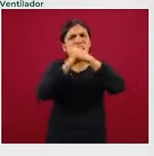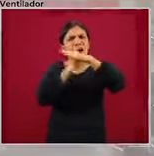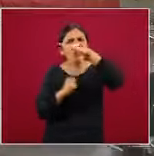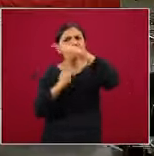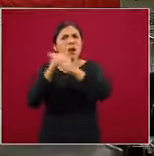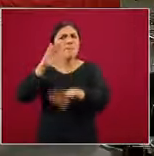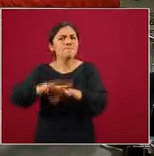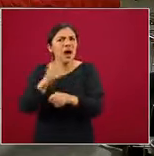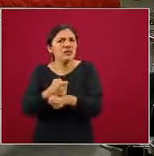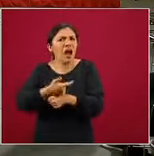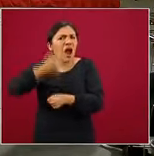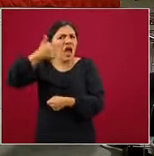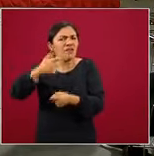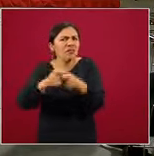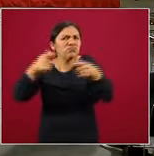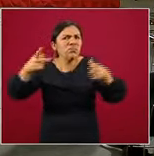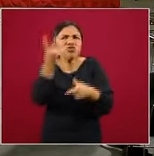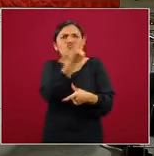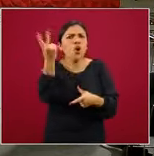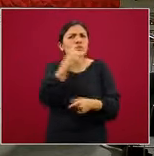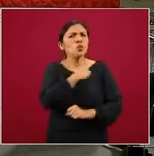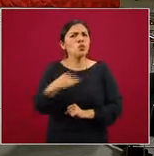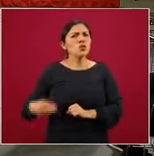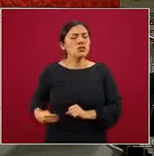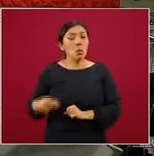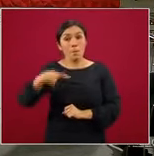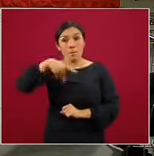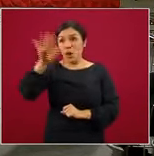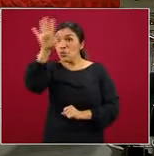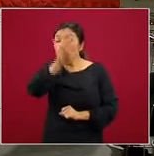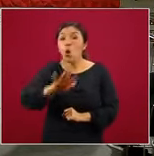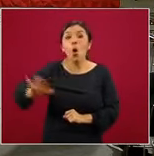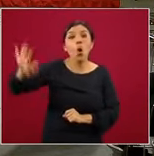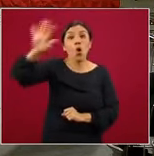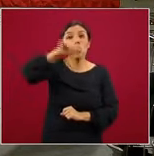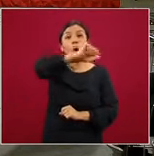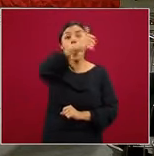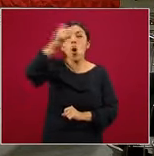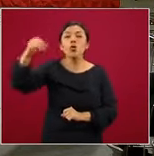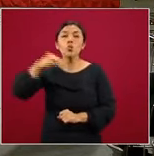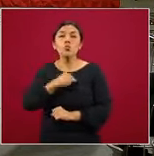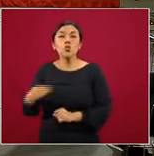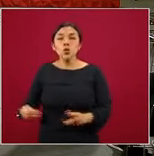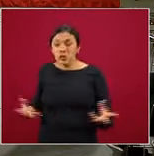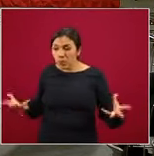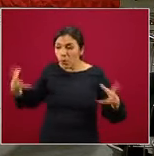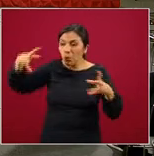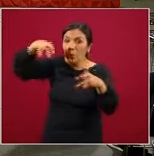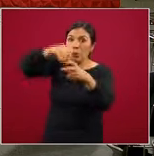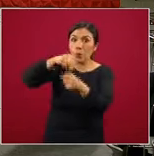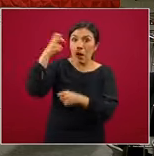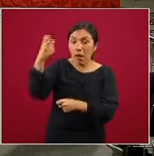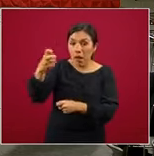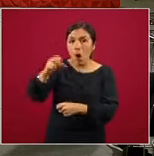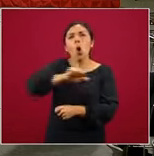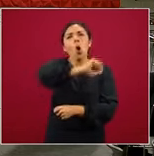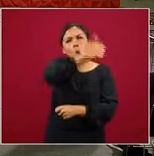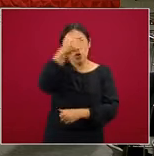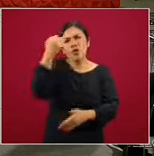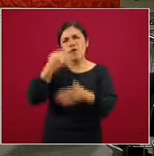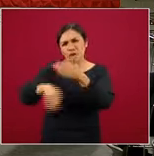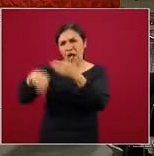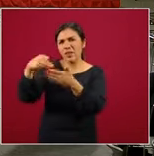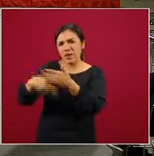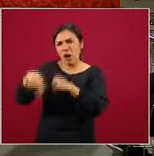municipios que son los más grandes. Pero el conjunto de la población de los otros municipios que están aquí, más los que no están